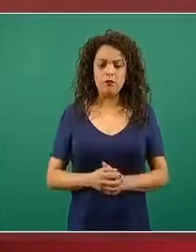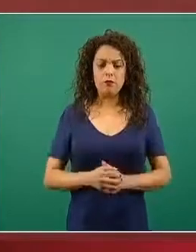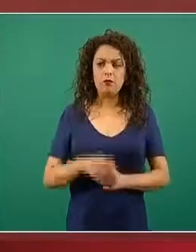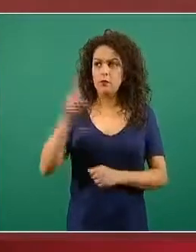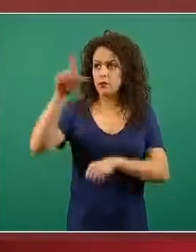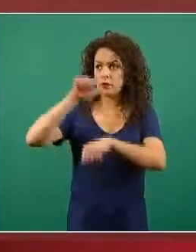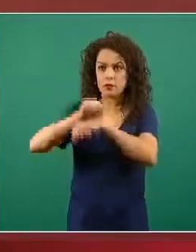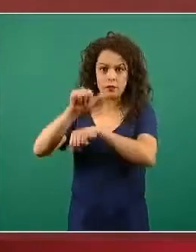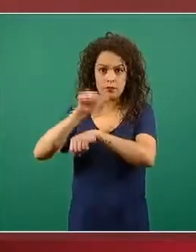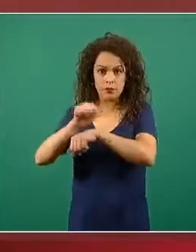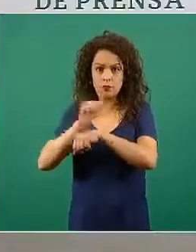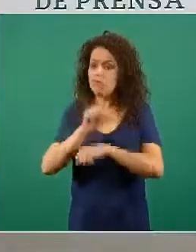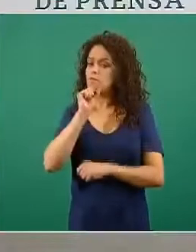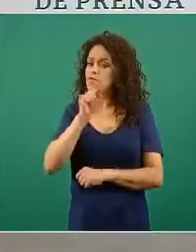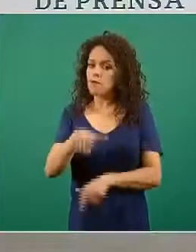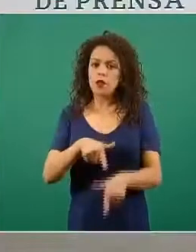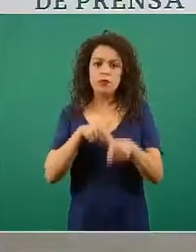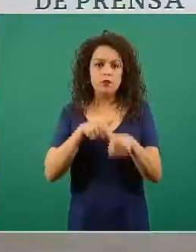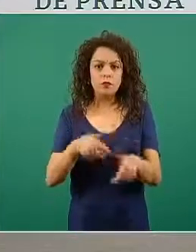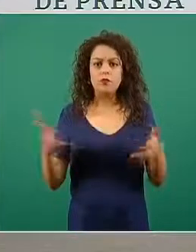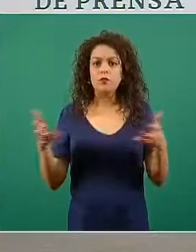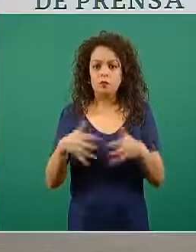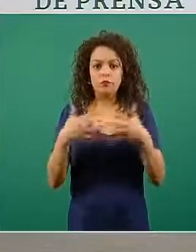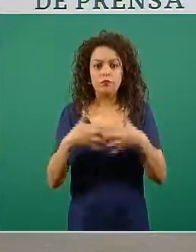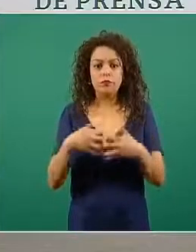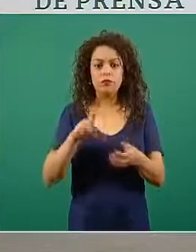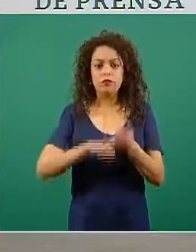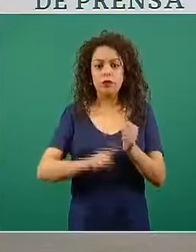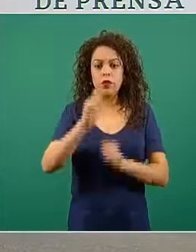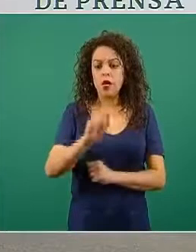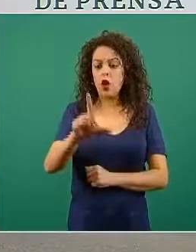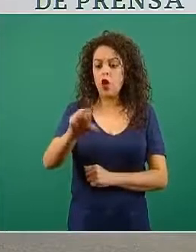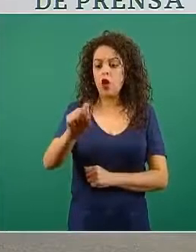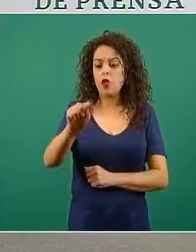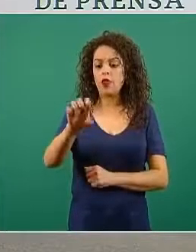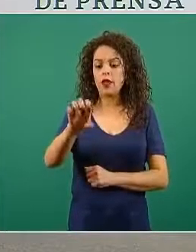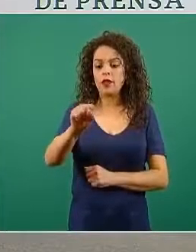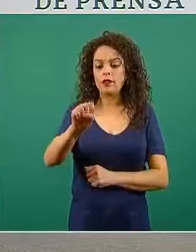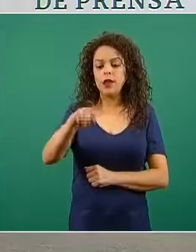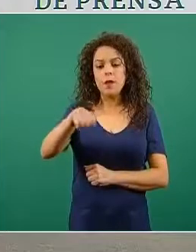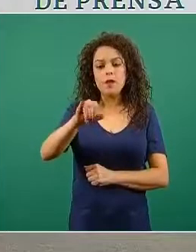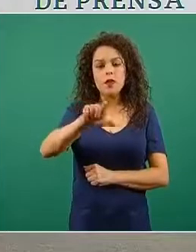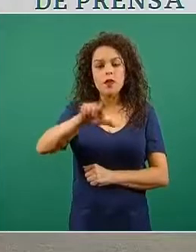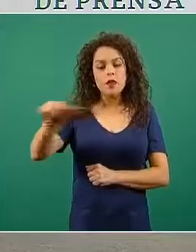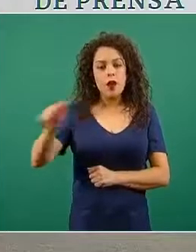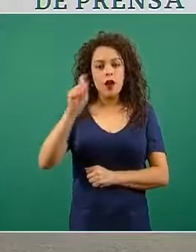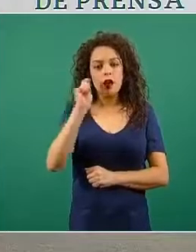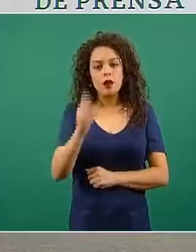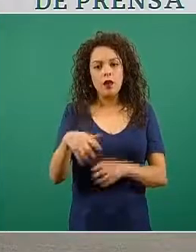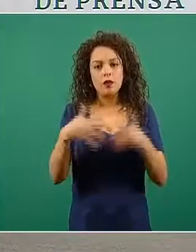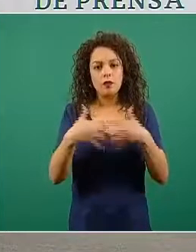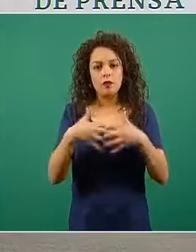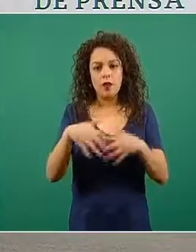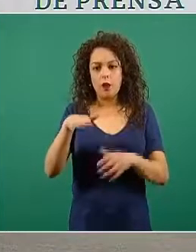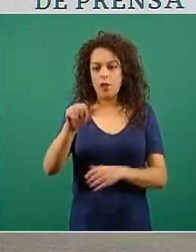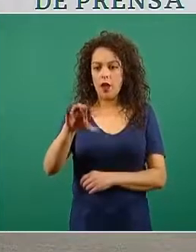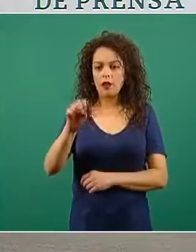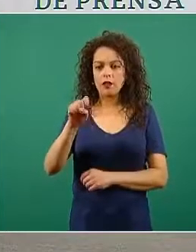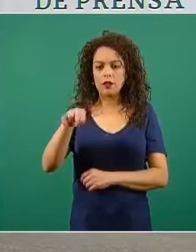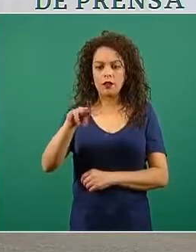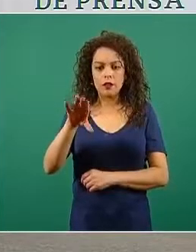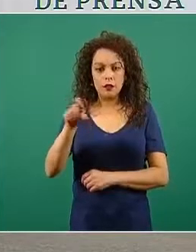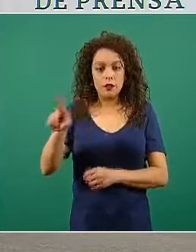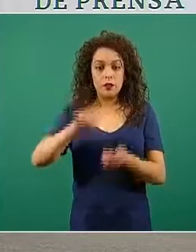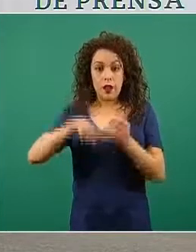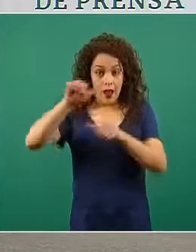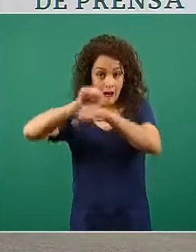a granel. Este se siembra a partir de lo que se llama lote semilla, es decir, la fábrica de Max Science en Argentina, quien